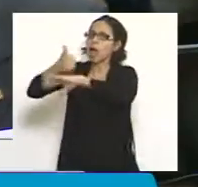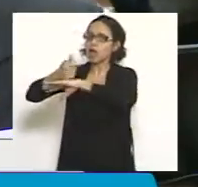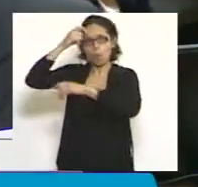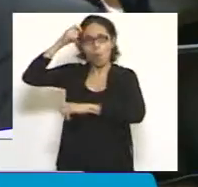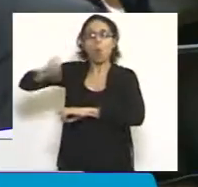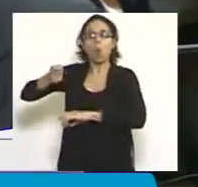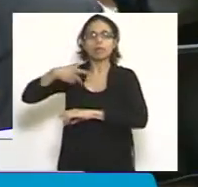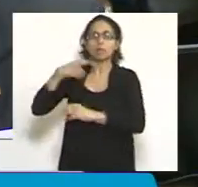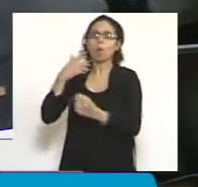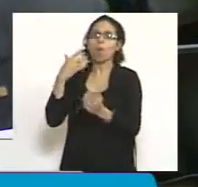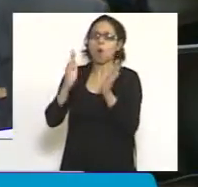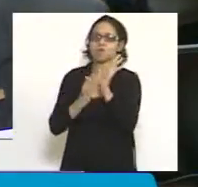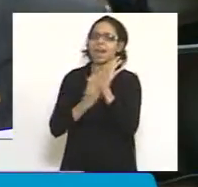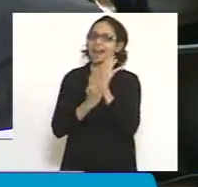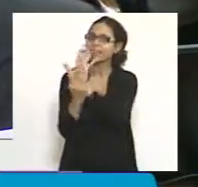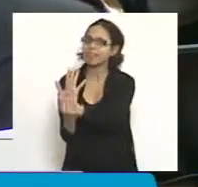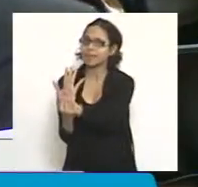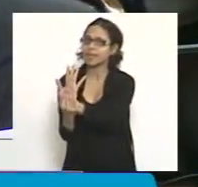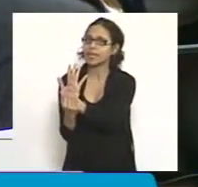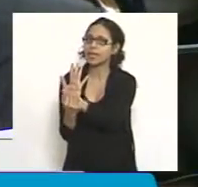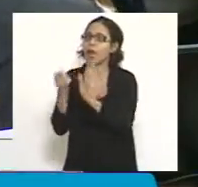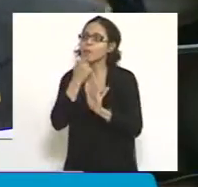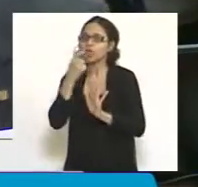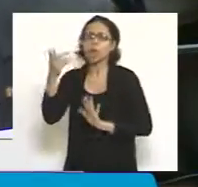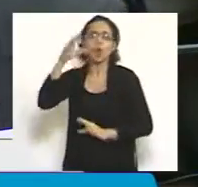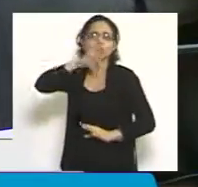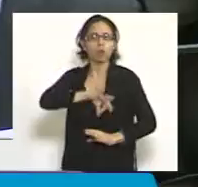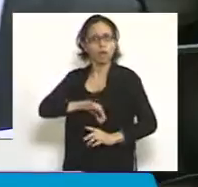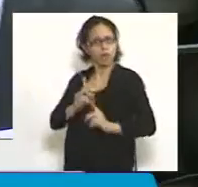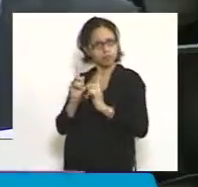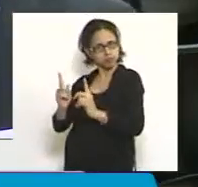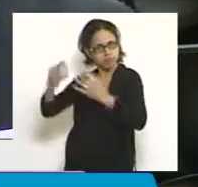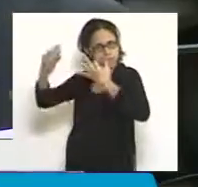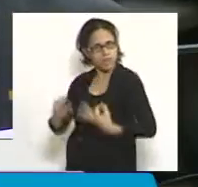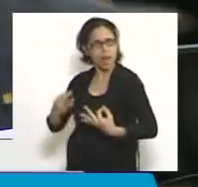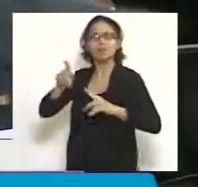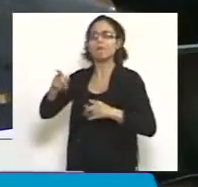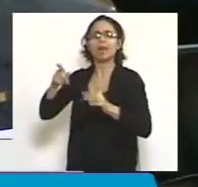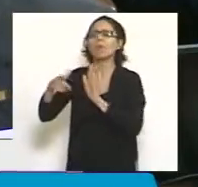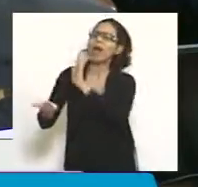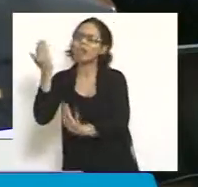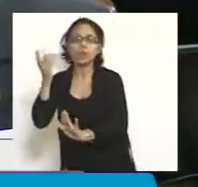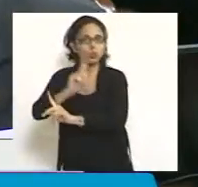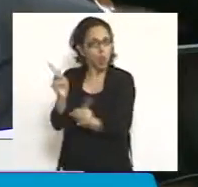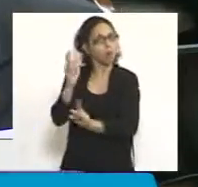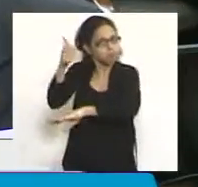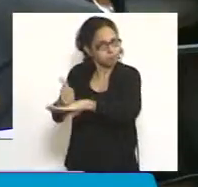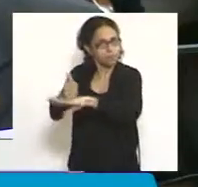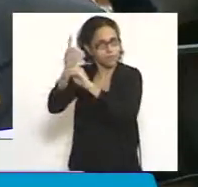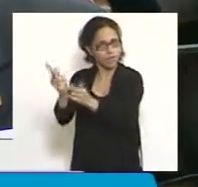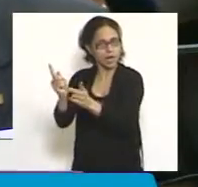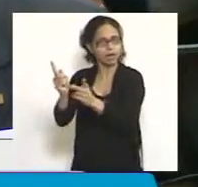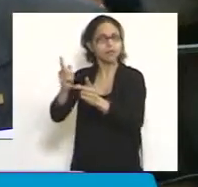inamovilidad del cargo y la intangibilidad de sus remuneraciones. Y esto tiene mucho que ver con una de